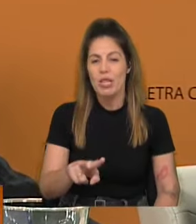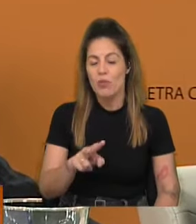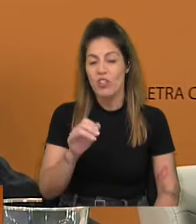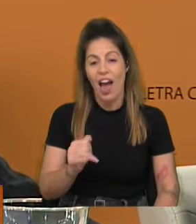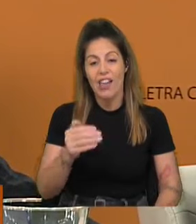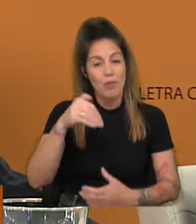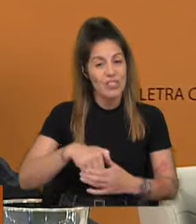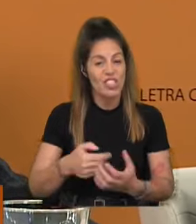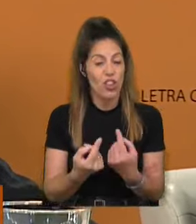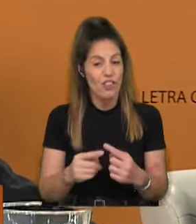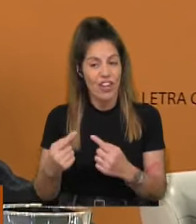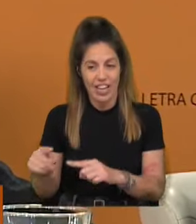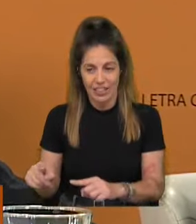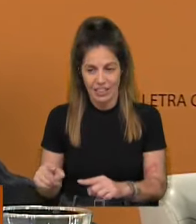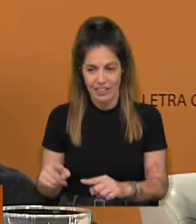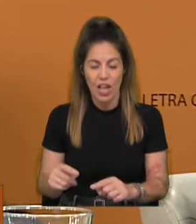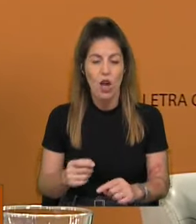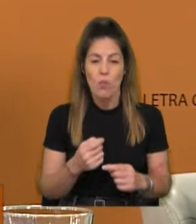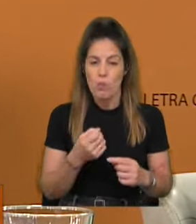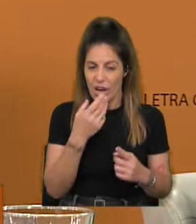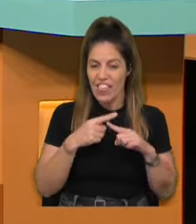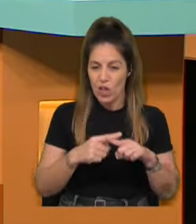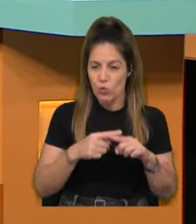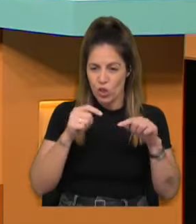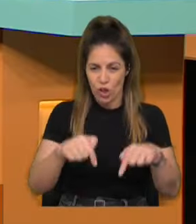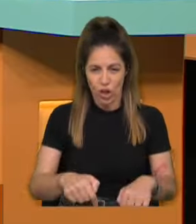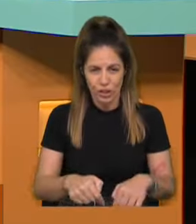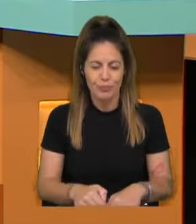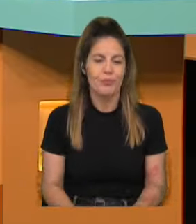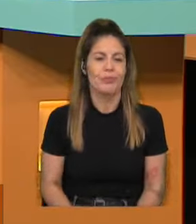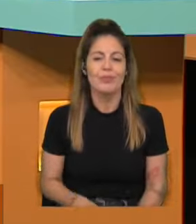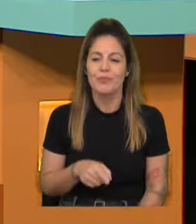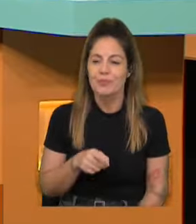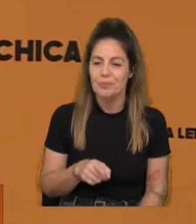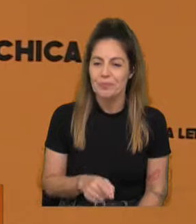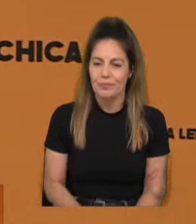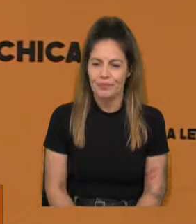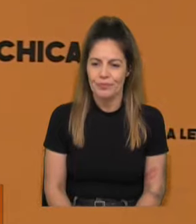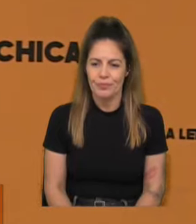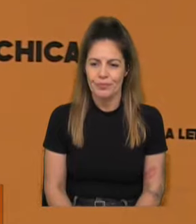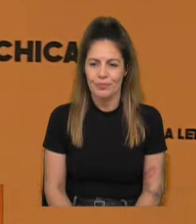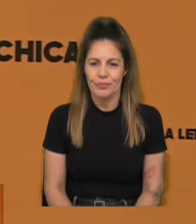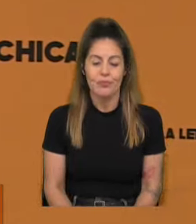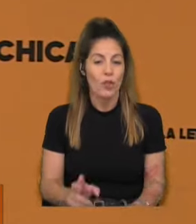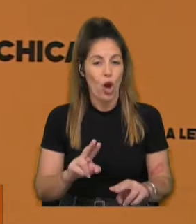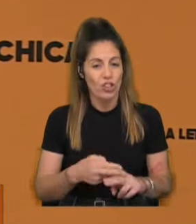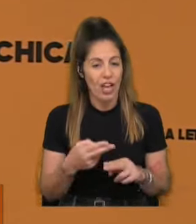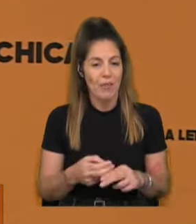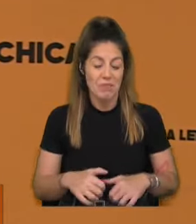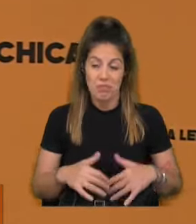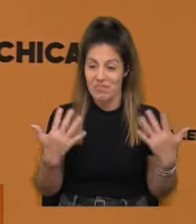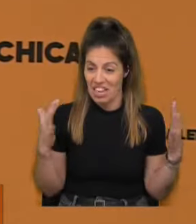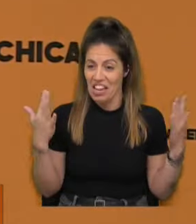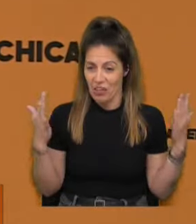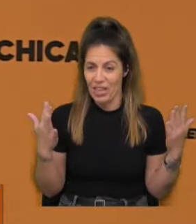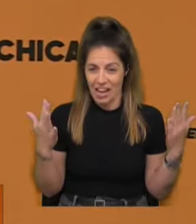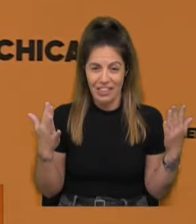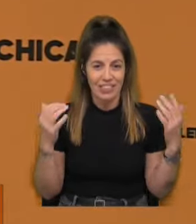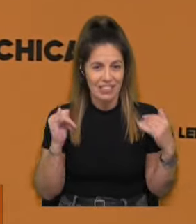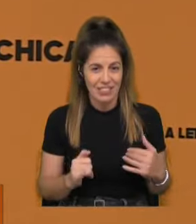plebiscitos no entonces buena discusión hoy de todo como en botica Karina Bueno de vuelta celebrar de que estemos con